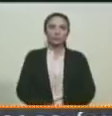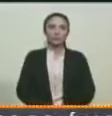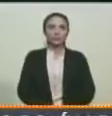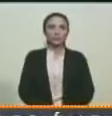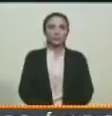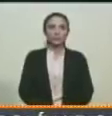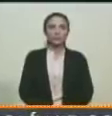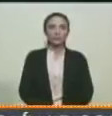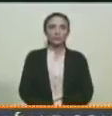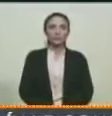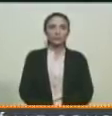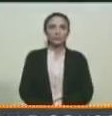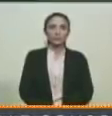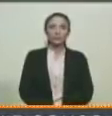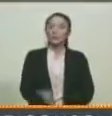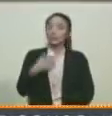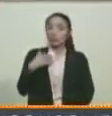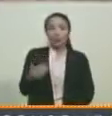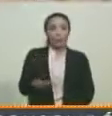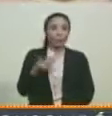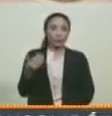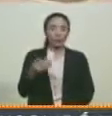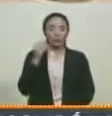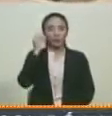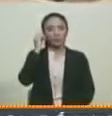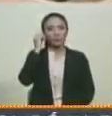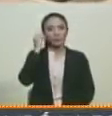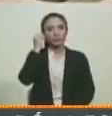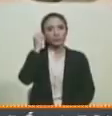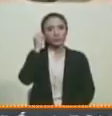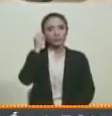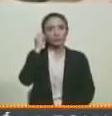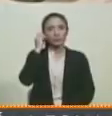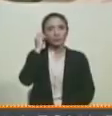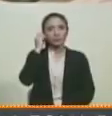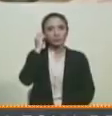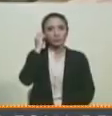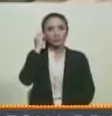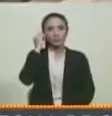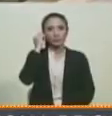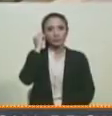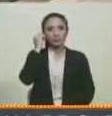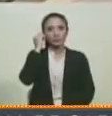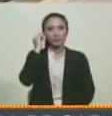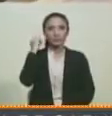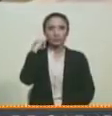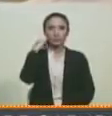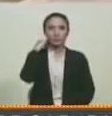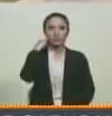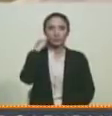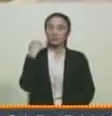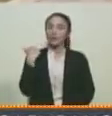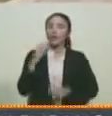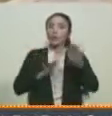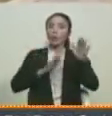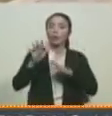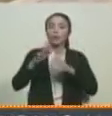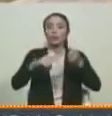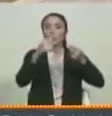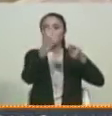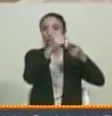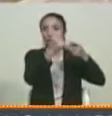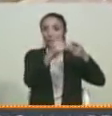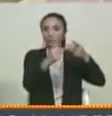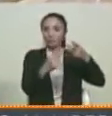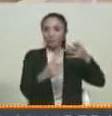Muy importante, compañero. El sistema productivo. La capacidad productiva de los 15 motores de la